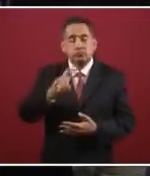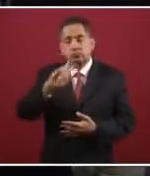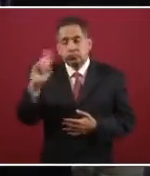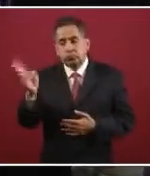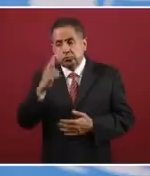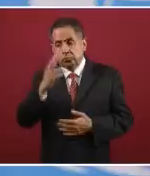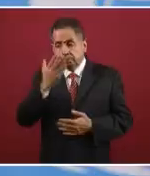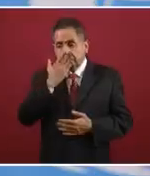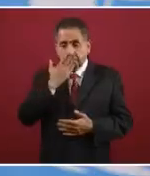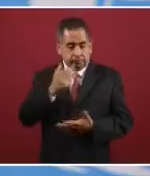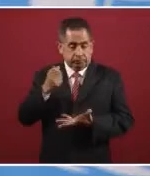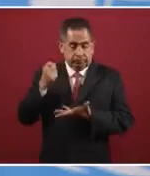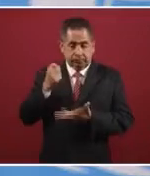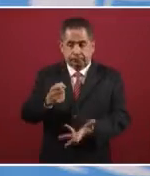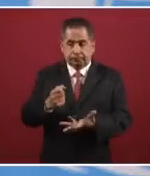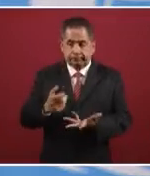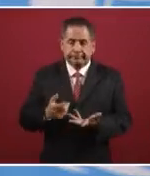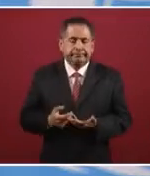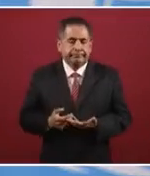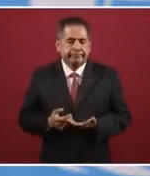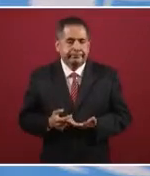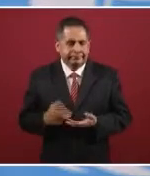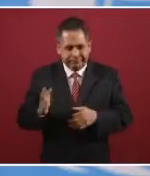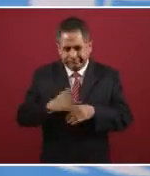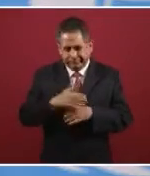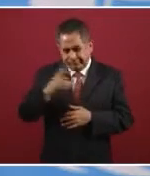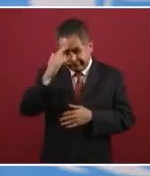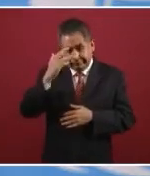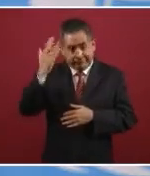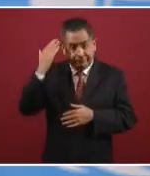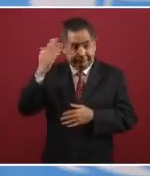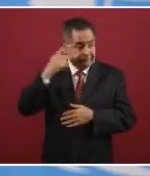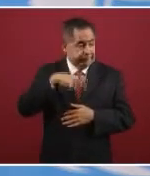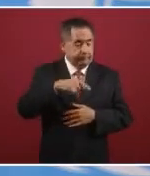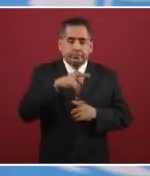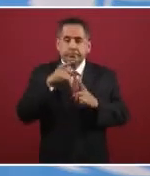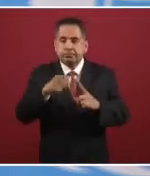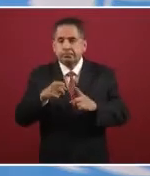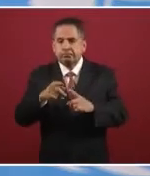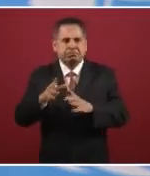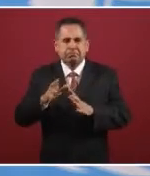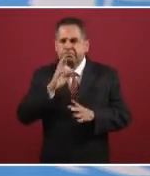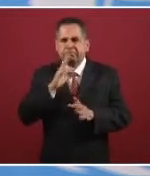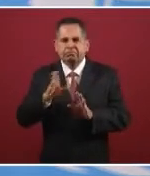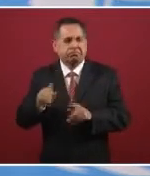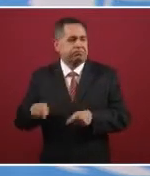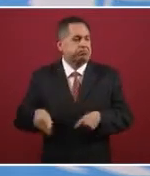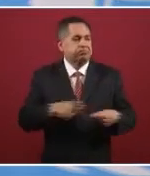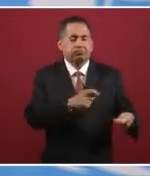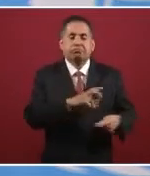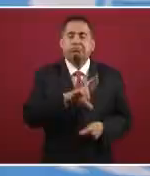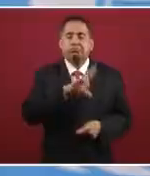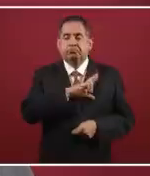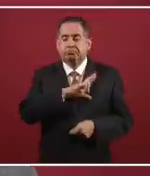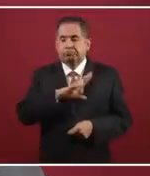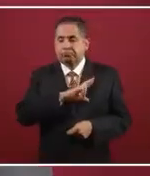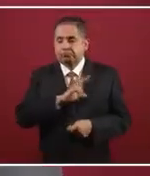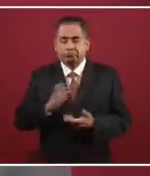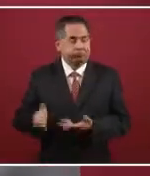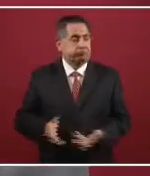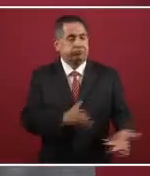universidades, porque el propósito era poner la educación al mercado, como si fuese una